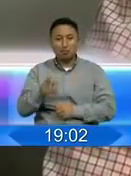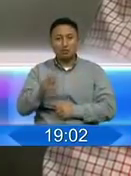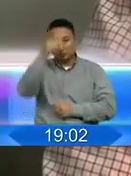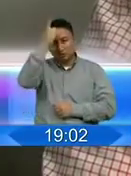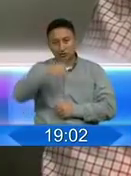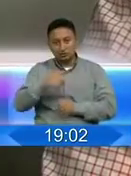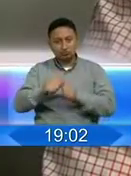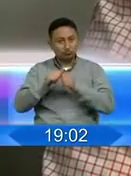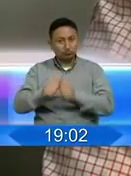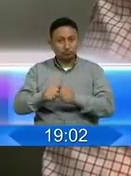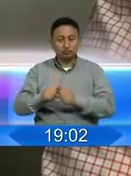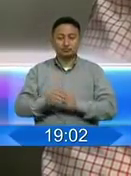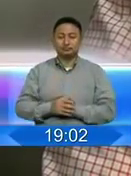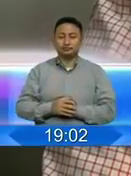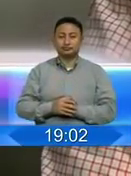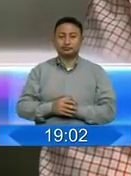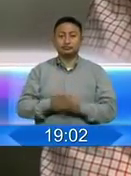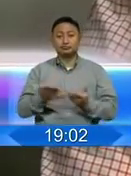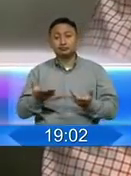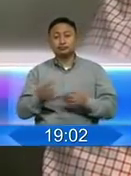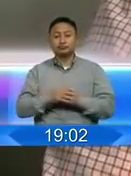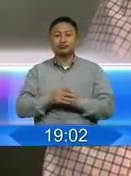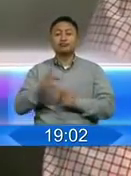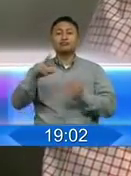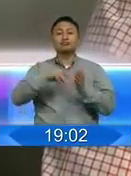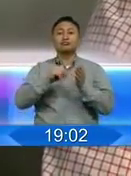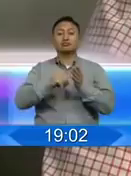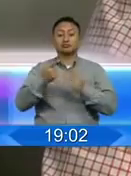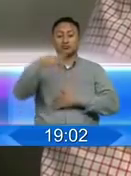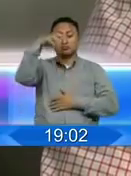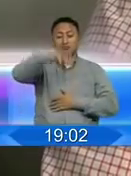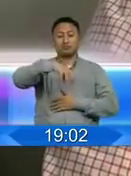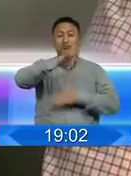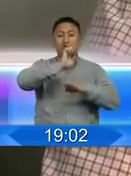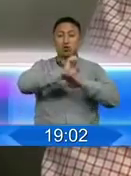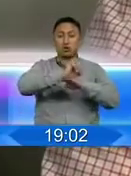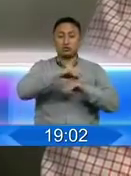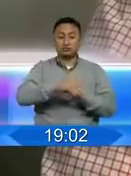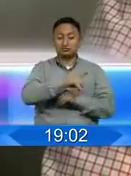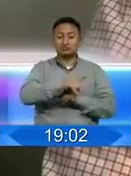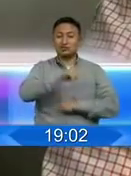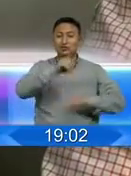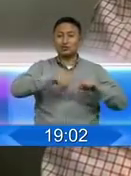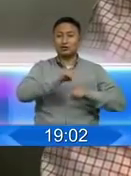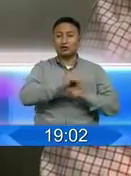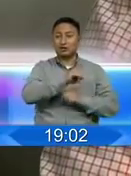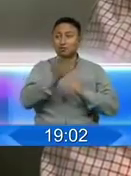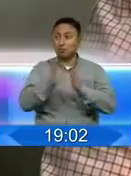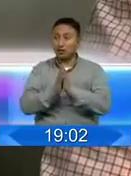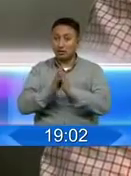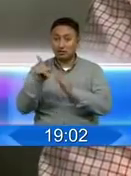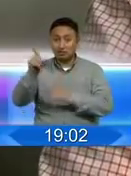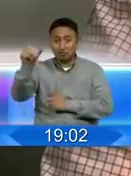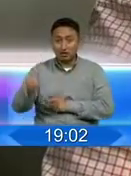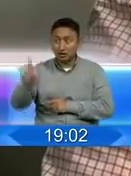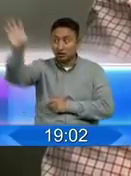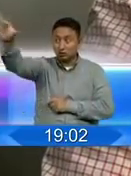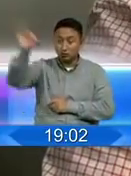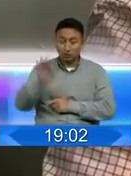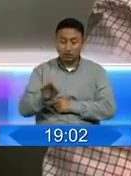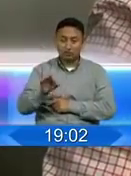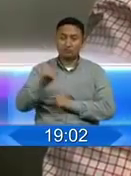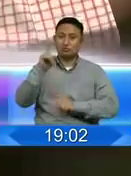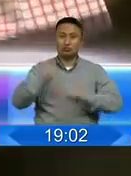resolución primigenia, es decir, que el Estado ecuatoriano no puede participar en el proceso de extradición